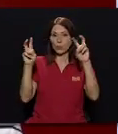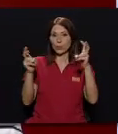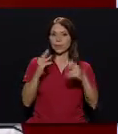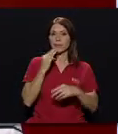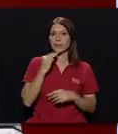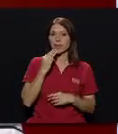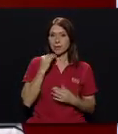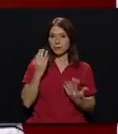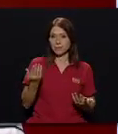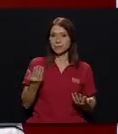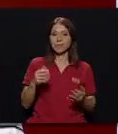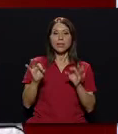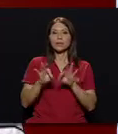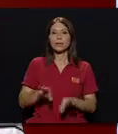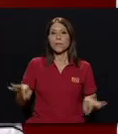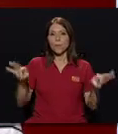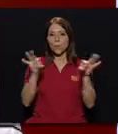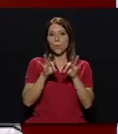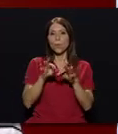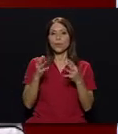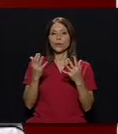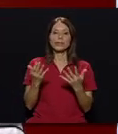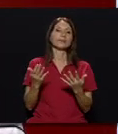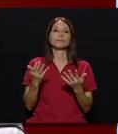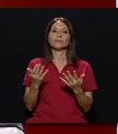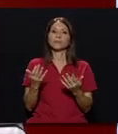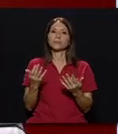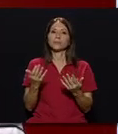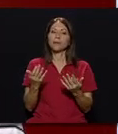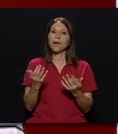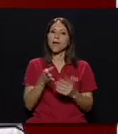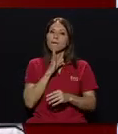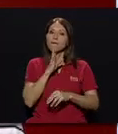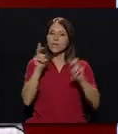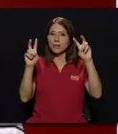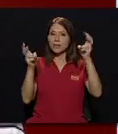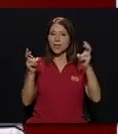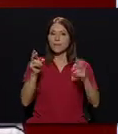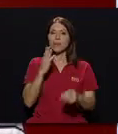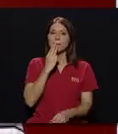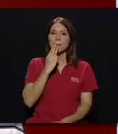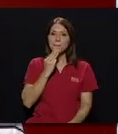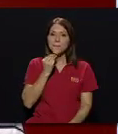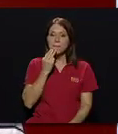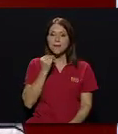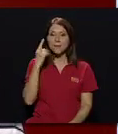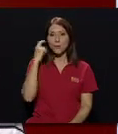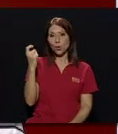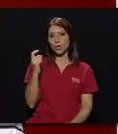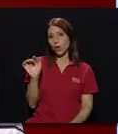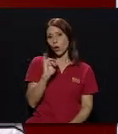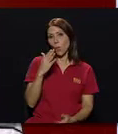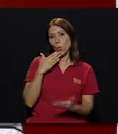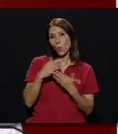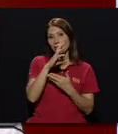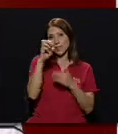en el área de la miel, ¿verdad? Es importantísimo en este caso tocar el tema de la miel porque